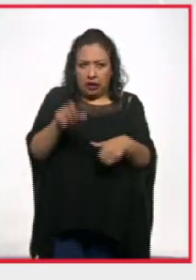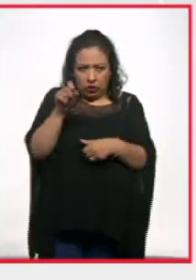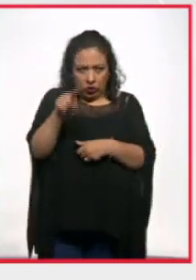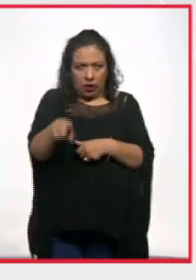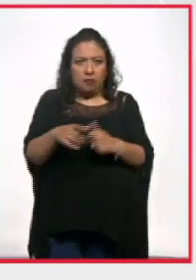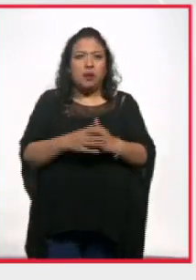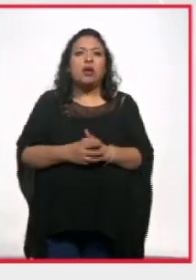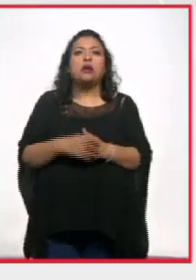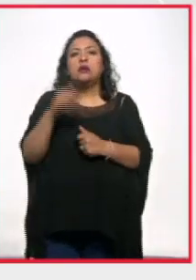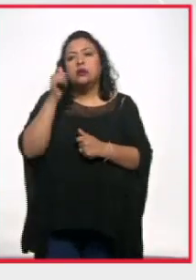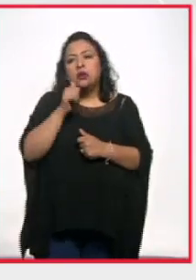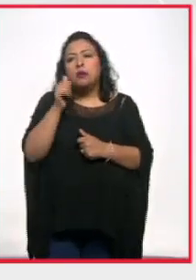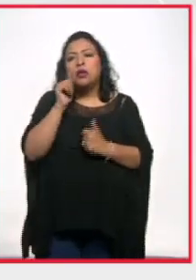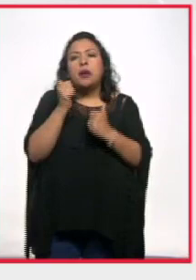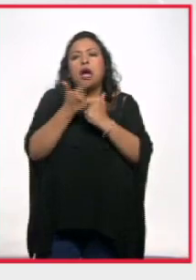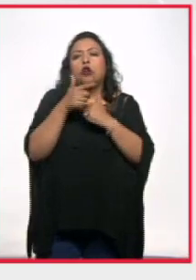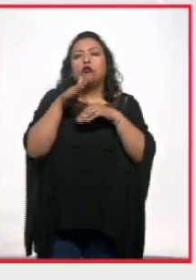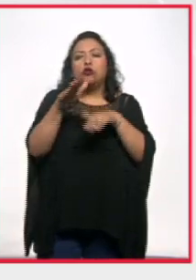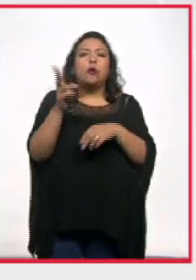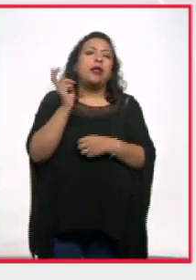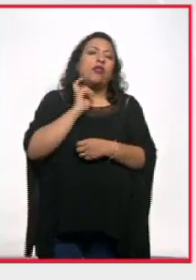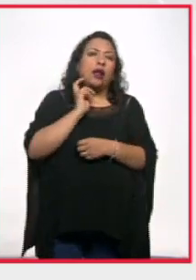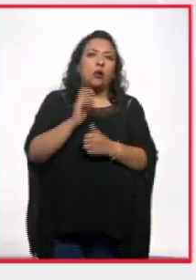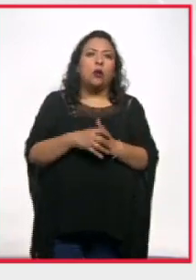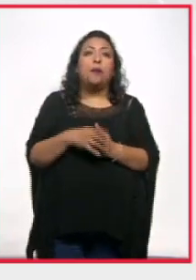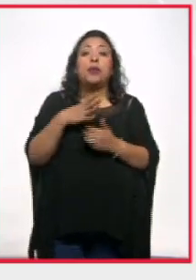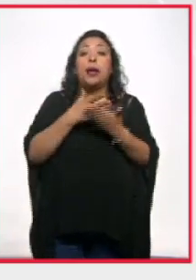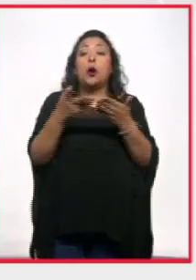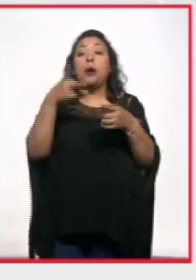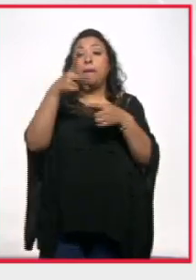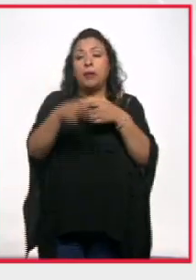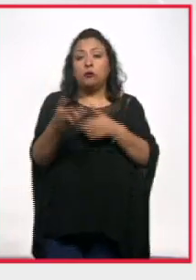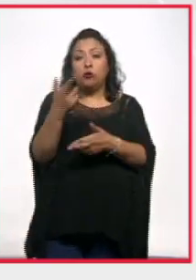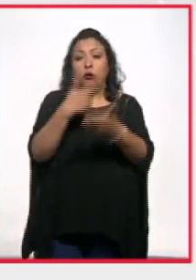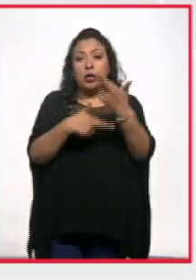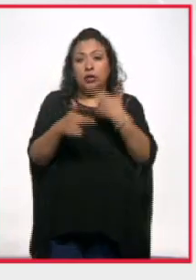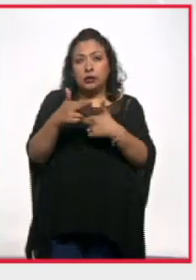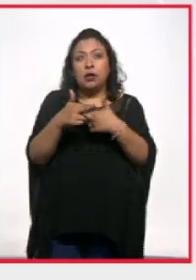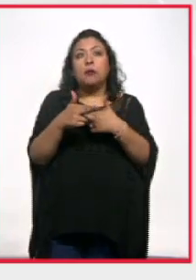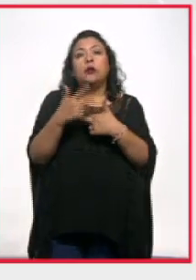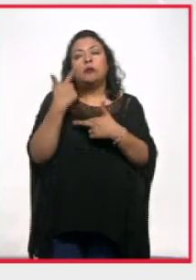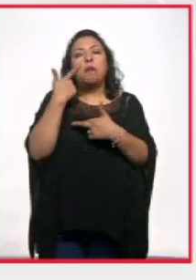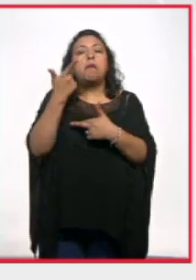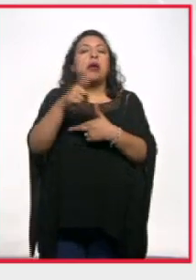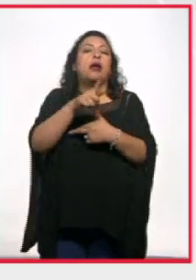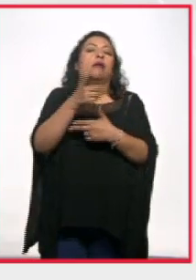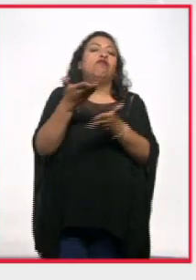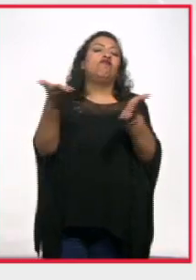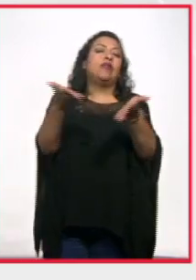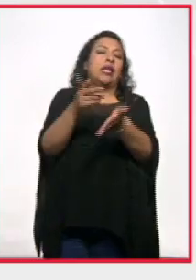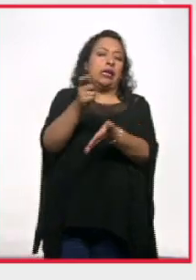que permanentemente tenemos también versiones. Tenemos una pausa, regresamos, van a ver lo que sigue.